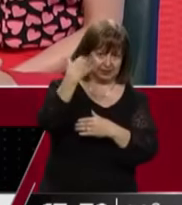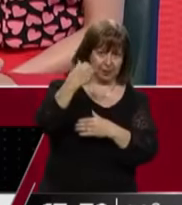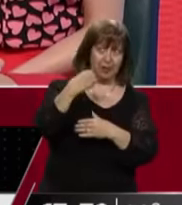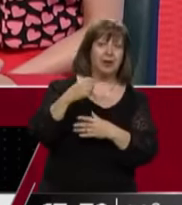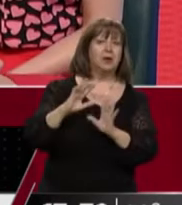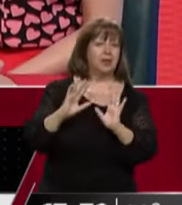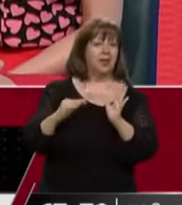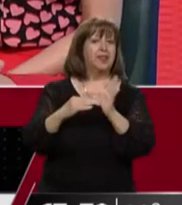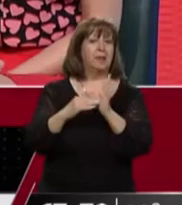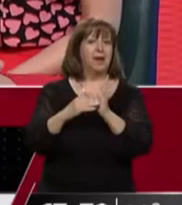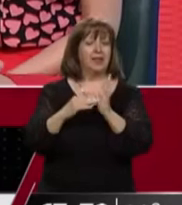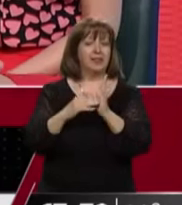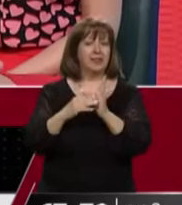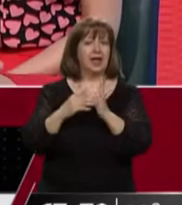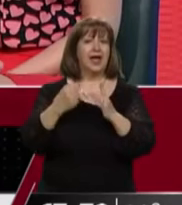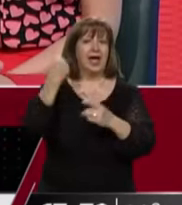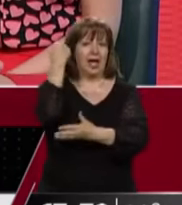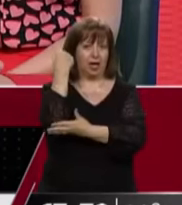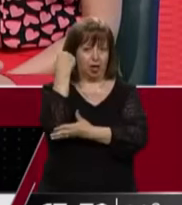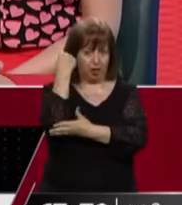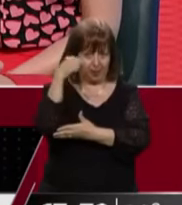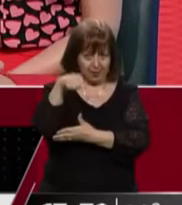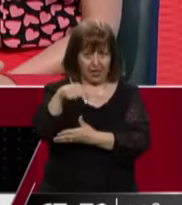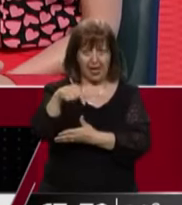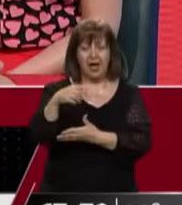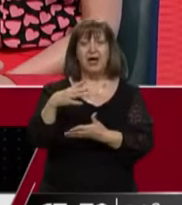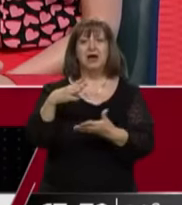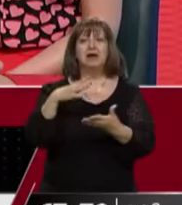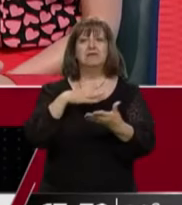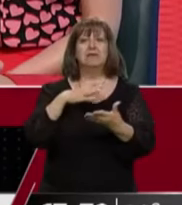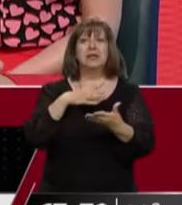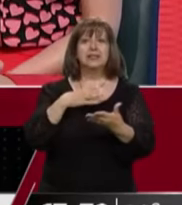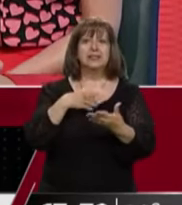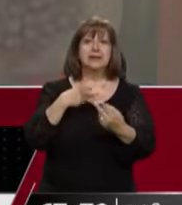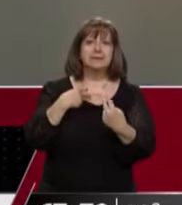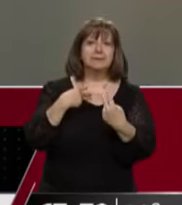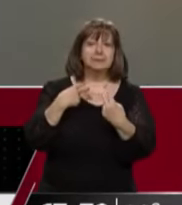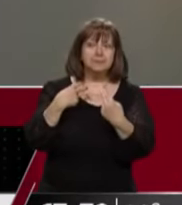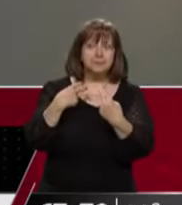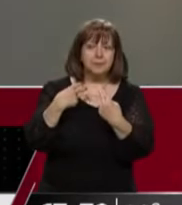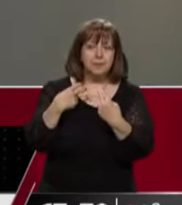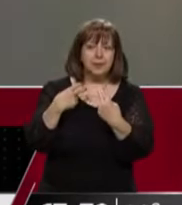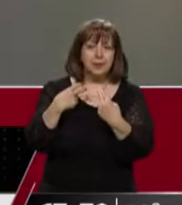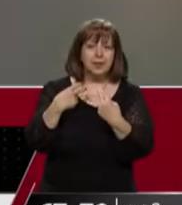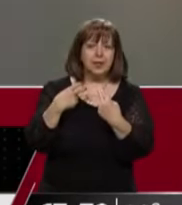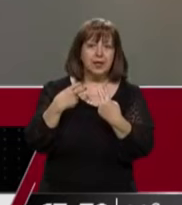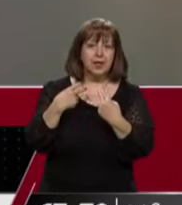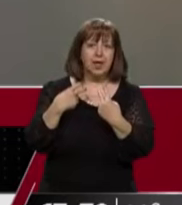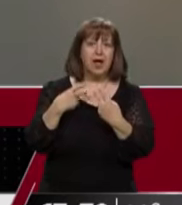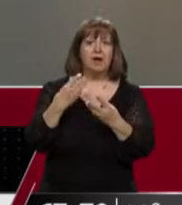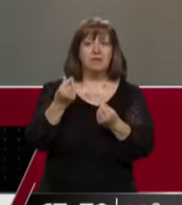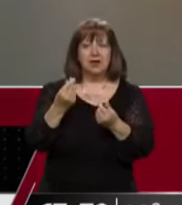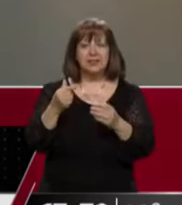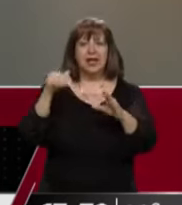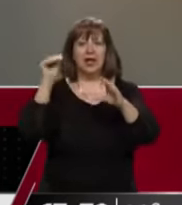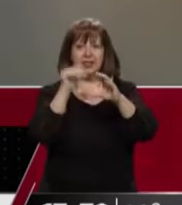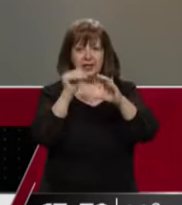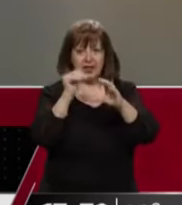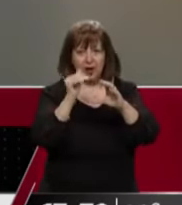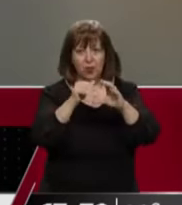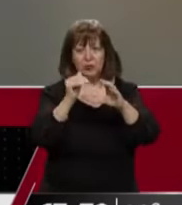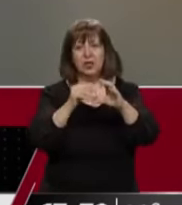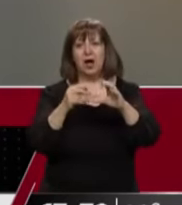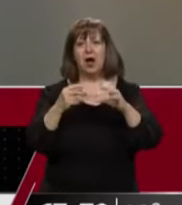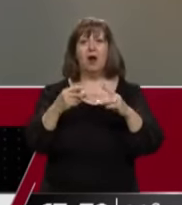Todo depende lógicamente del factor económico. Todavía no tenemos resuelto si vamos a seguir juntando dinero o si vamos